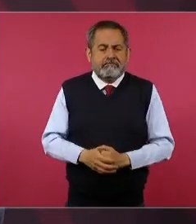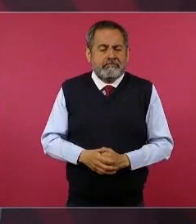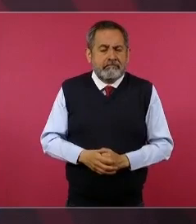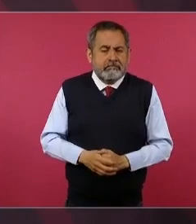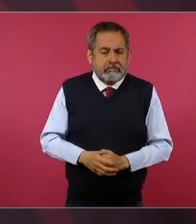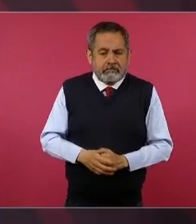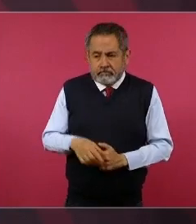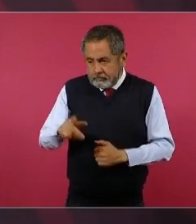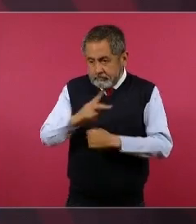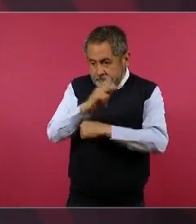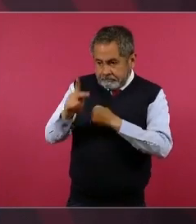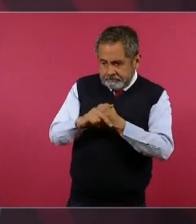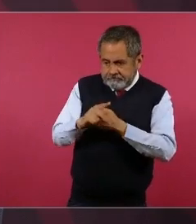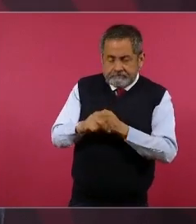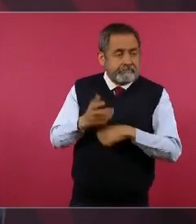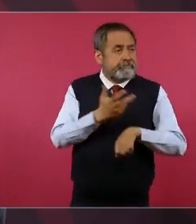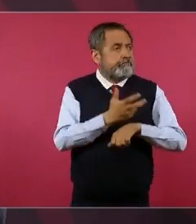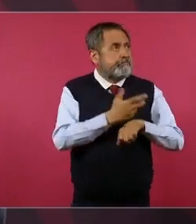deshicieron países,